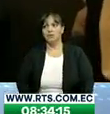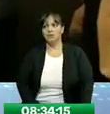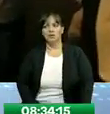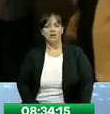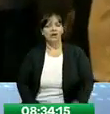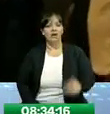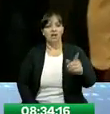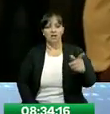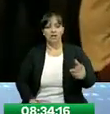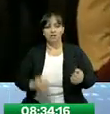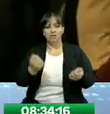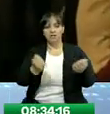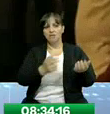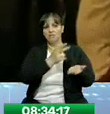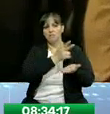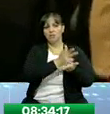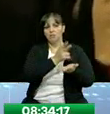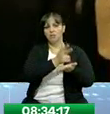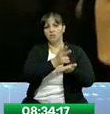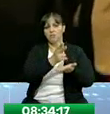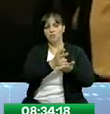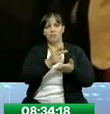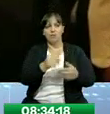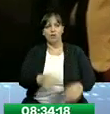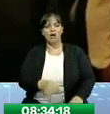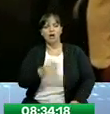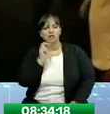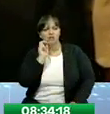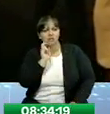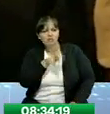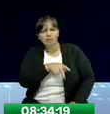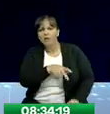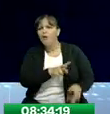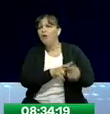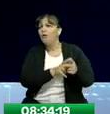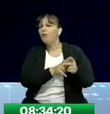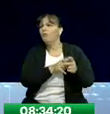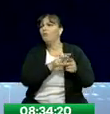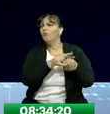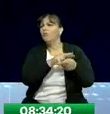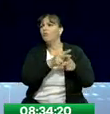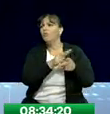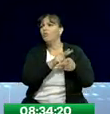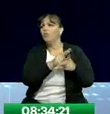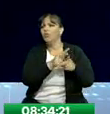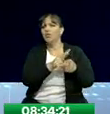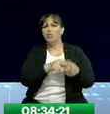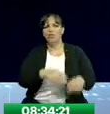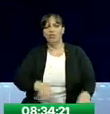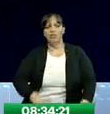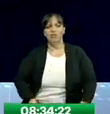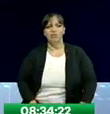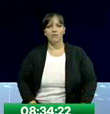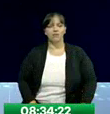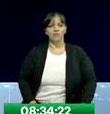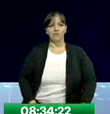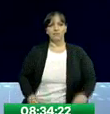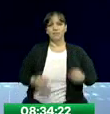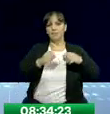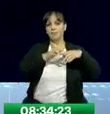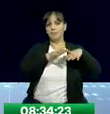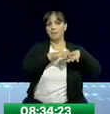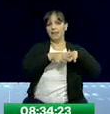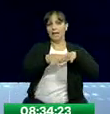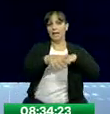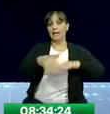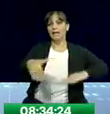momento hay unos vídeos una licorera detrás son las personas que se ponen a libar en la avenida frases coreana y vienen a terminar